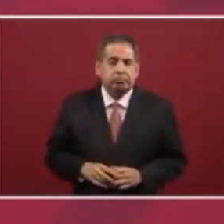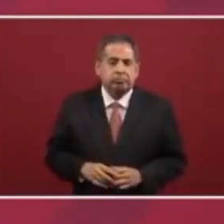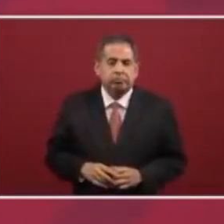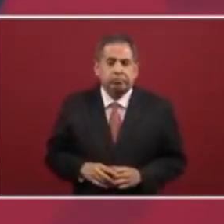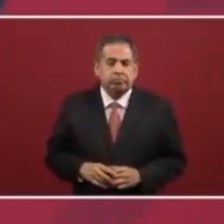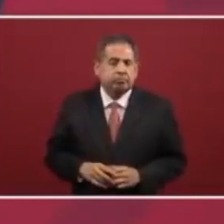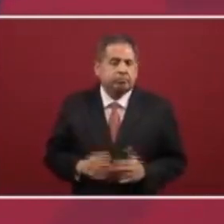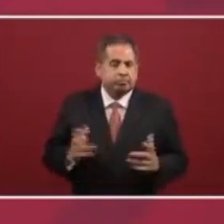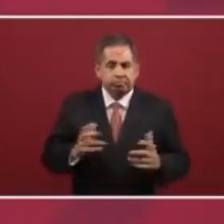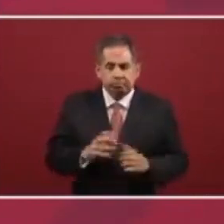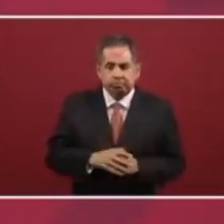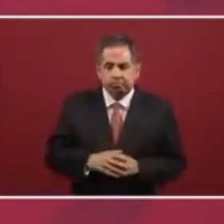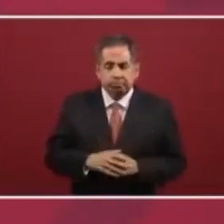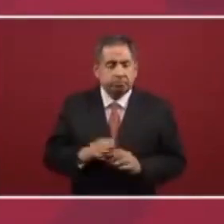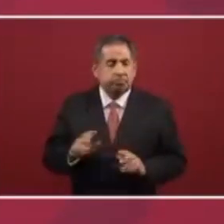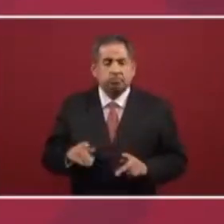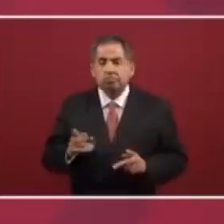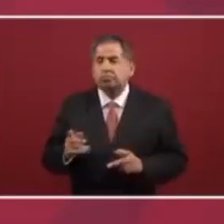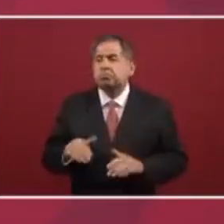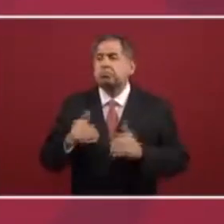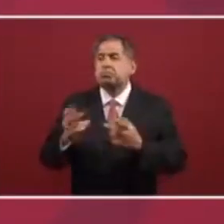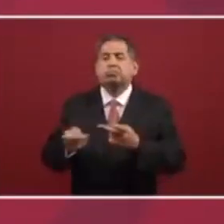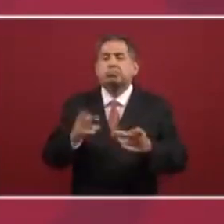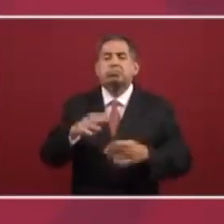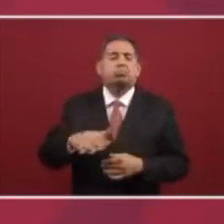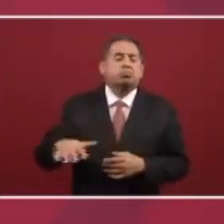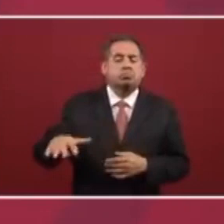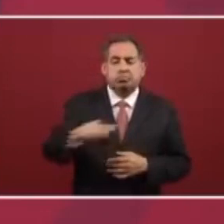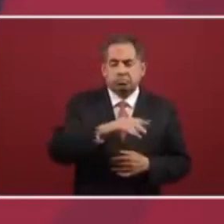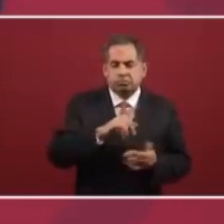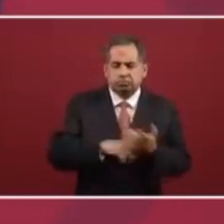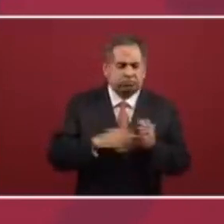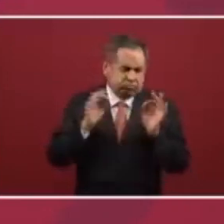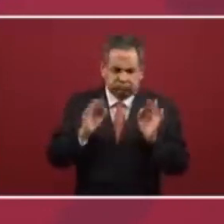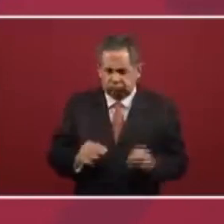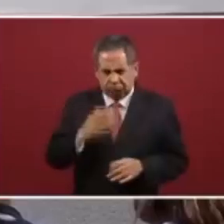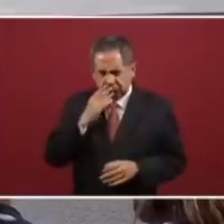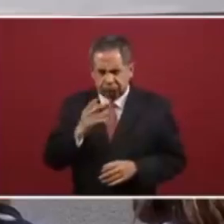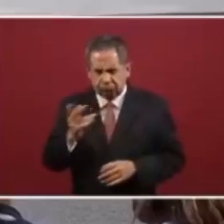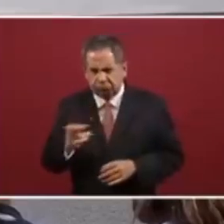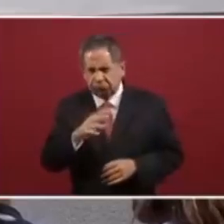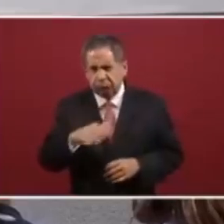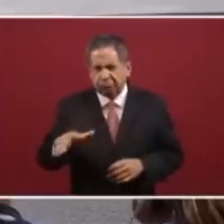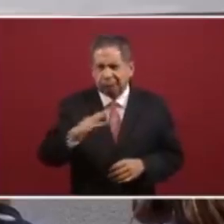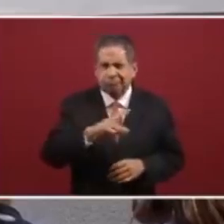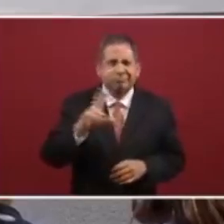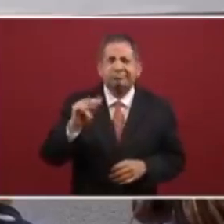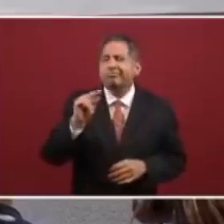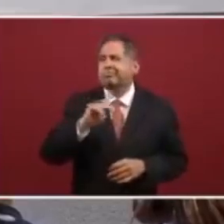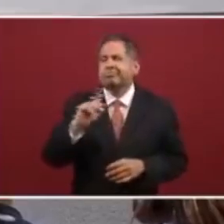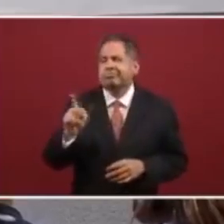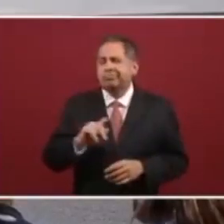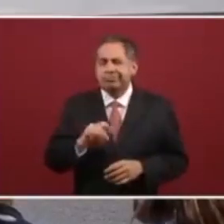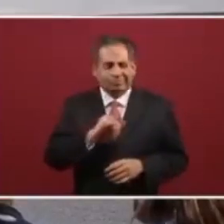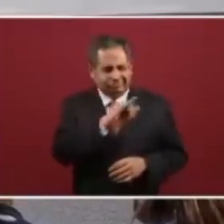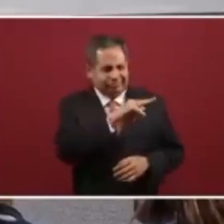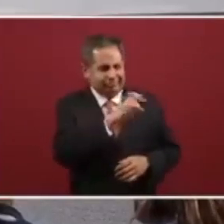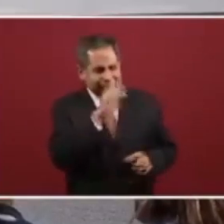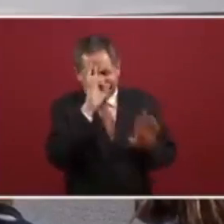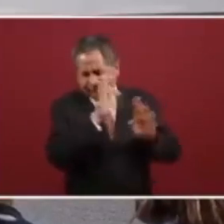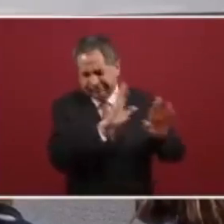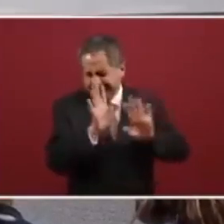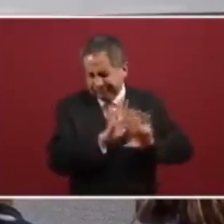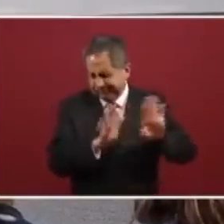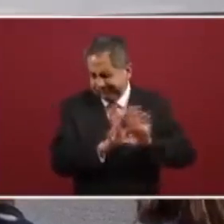hacer la consulta formal pero no con el line con todo el respeto porque